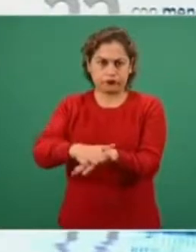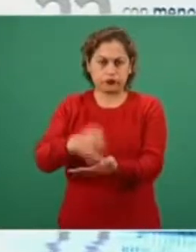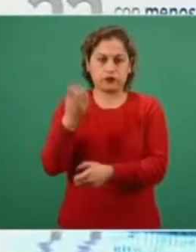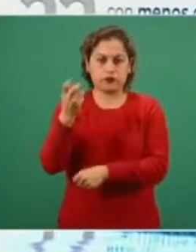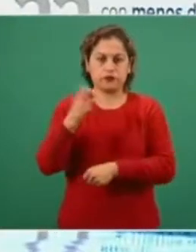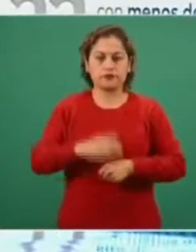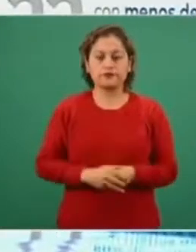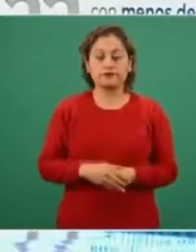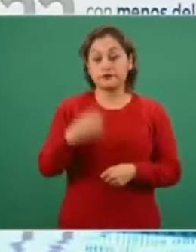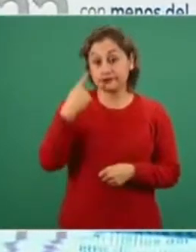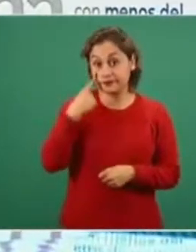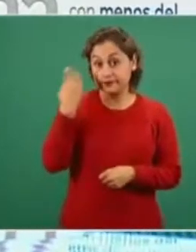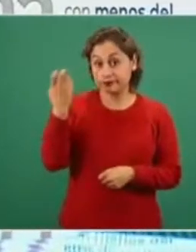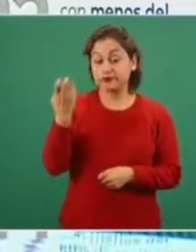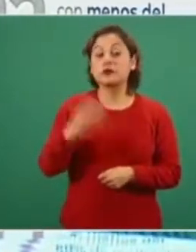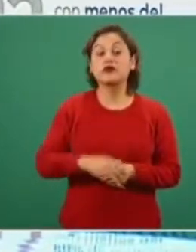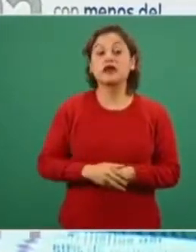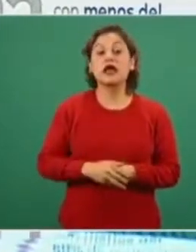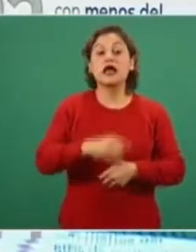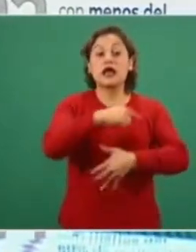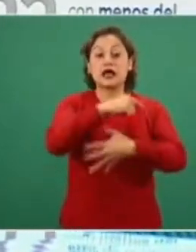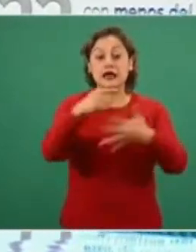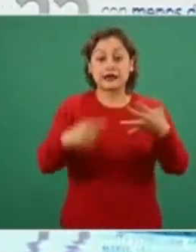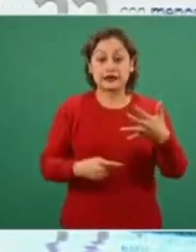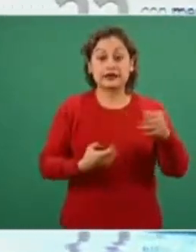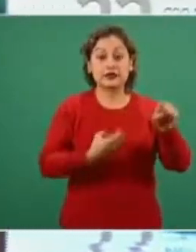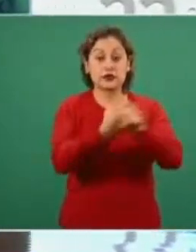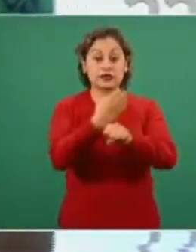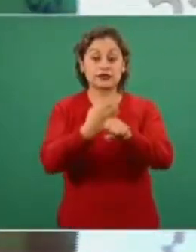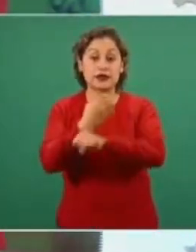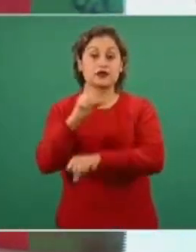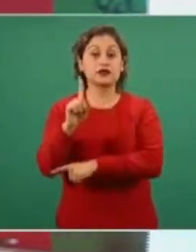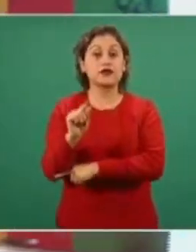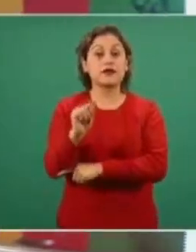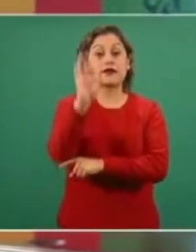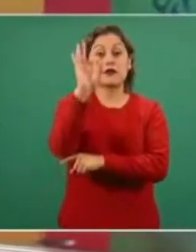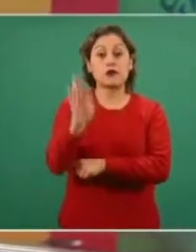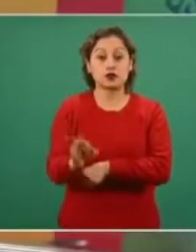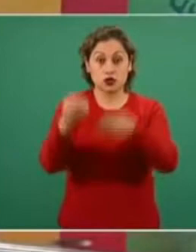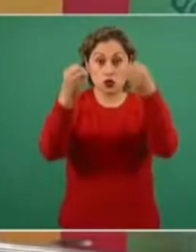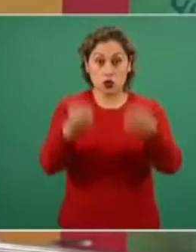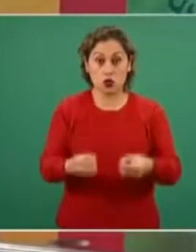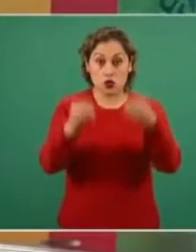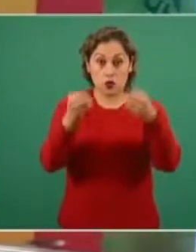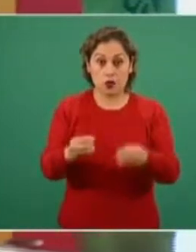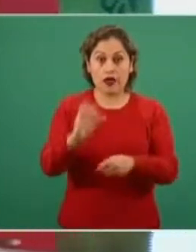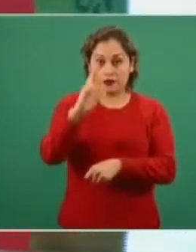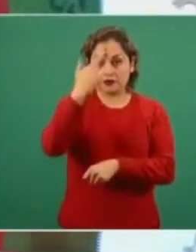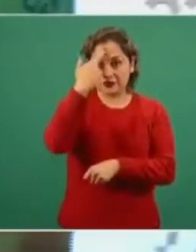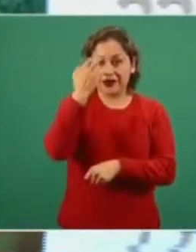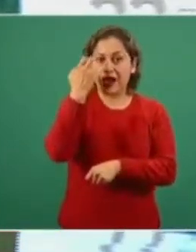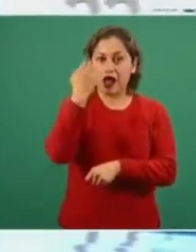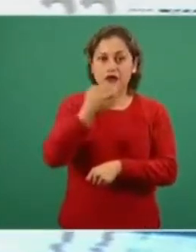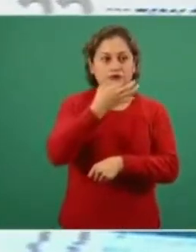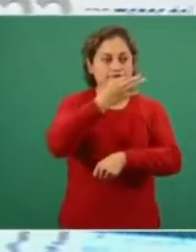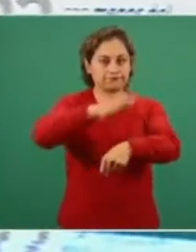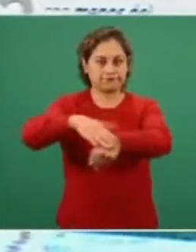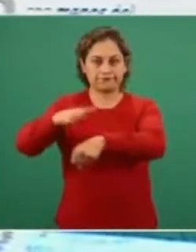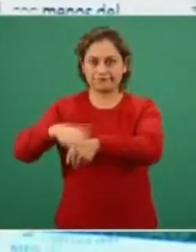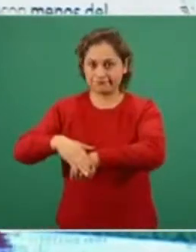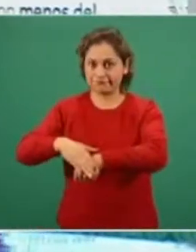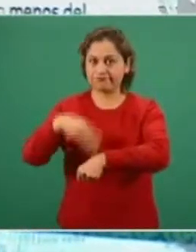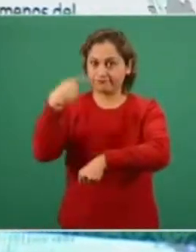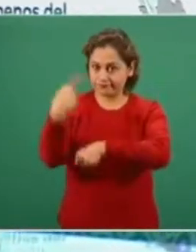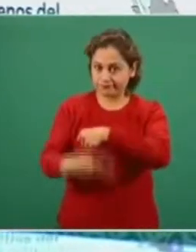Cinco entidades tienen una ocupación del más del 70%, que hemos llamado de este rango de alerta, en donde tenemos